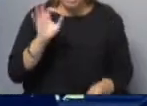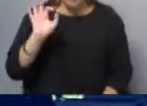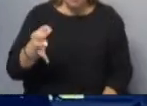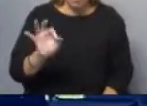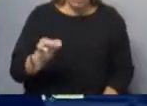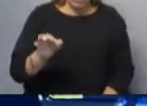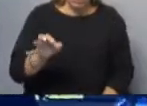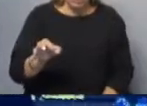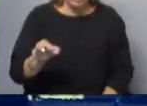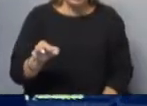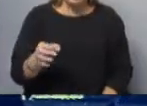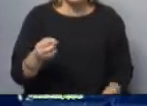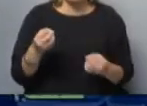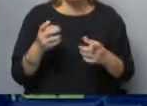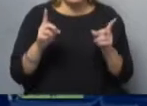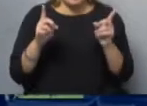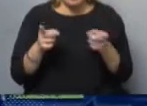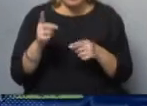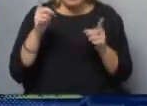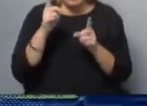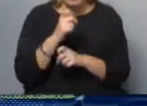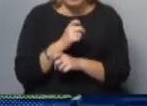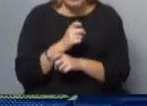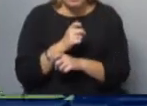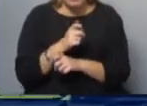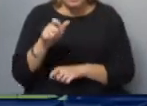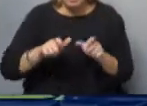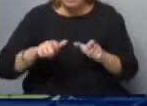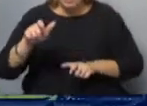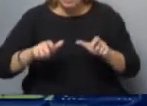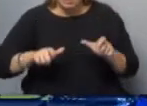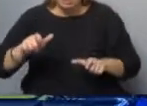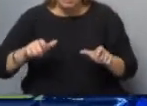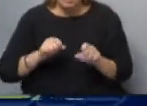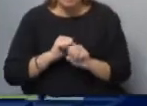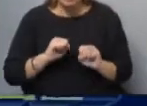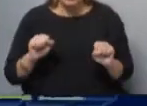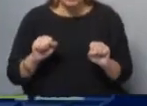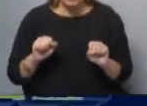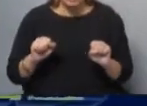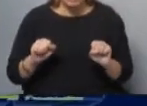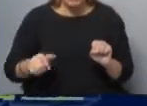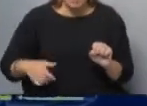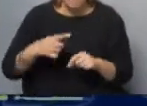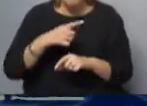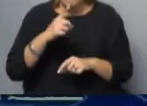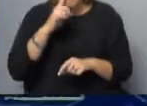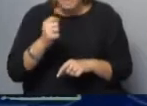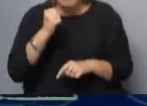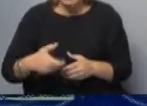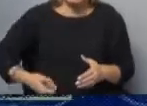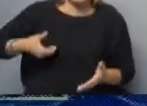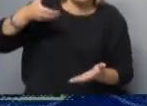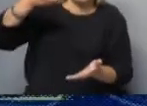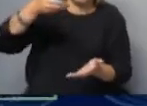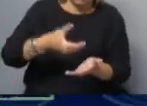octubre, porque también es difícil que la gente también pueda sacarse $1,000, pero bueno,